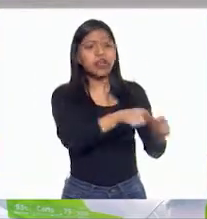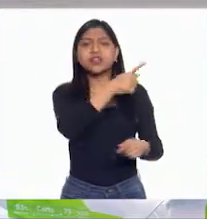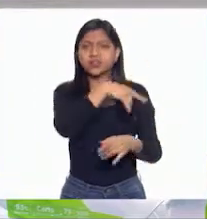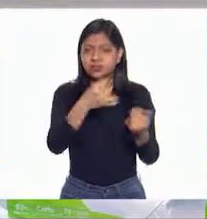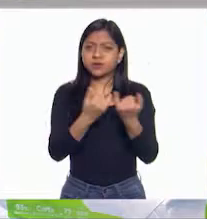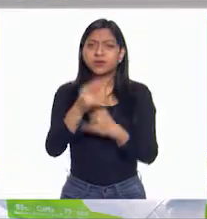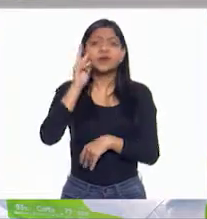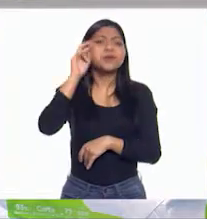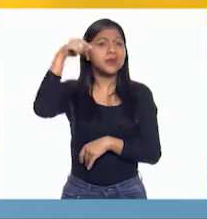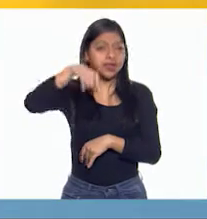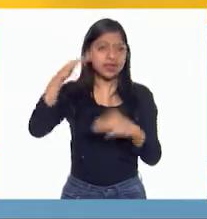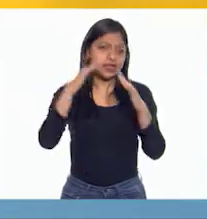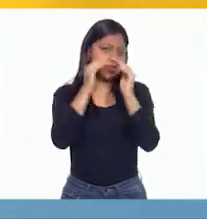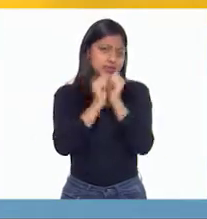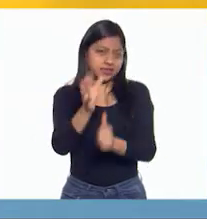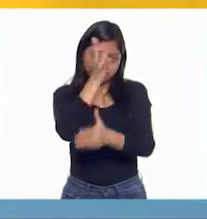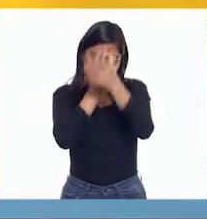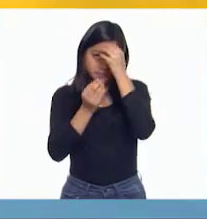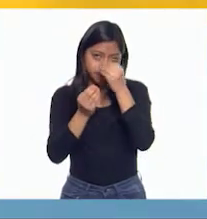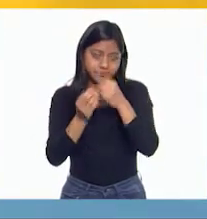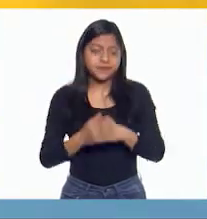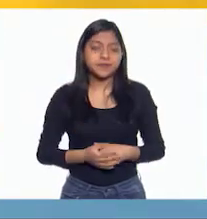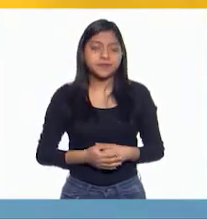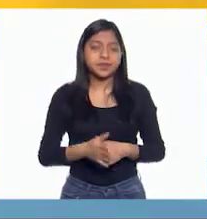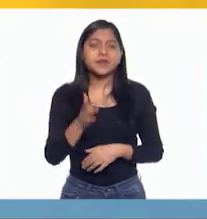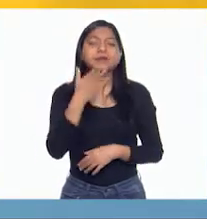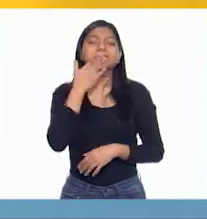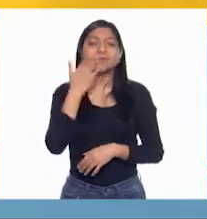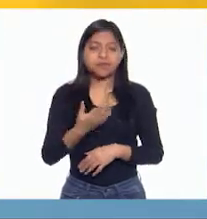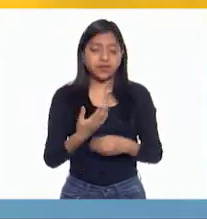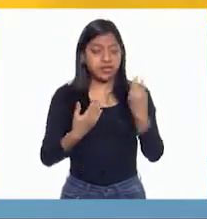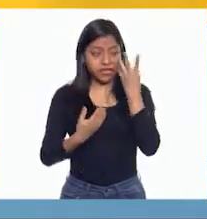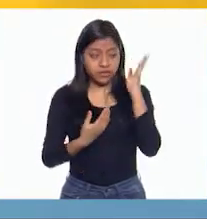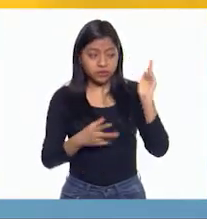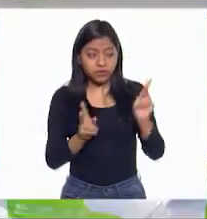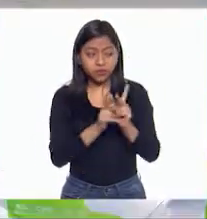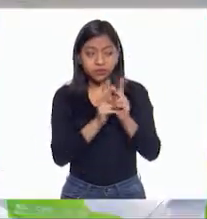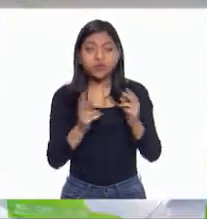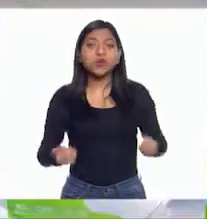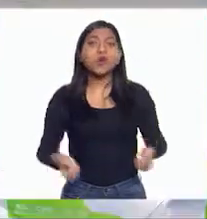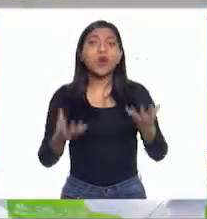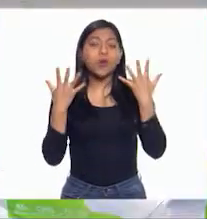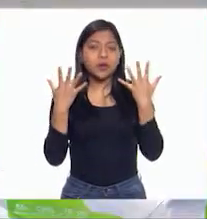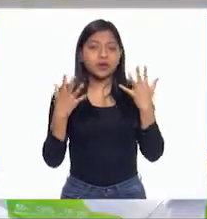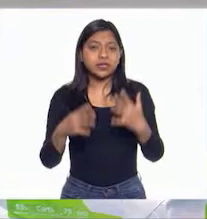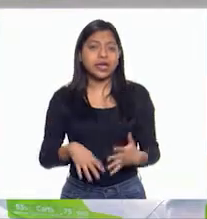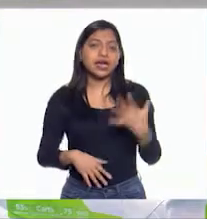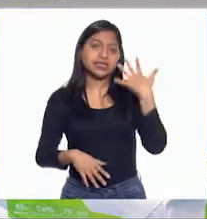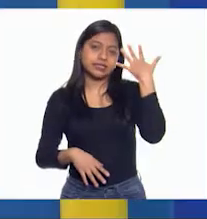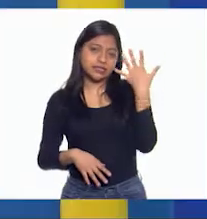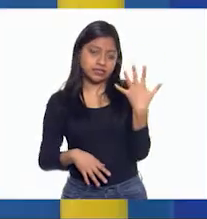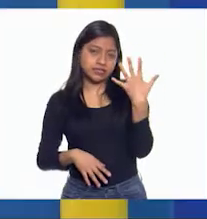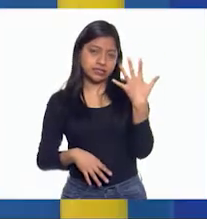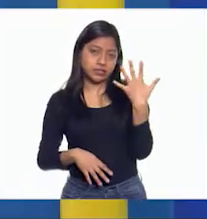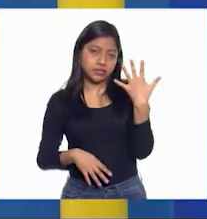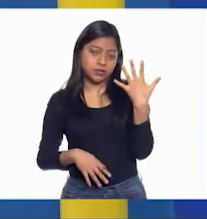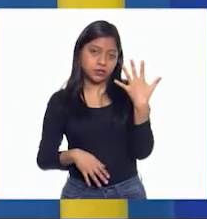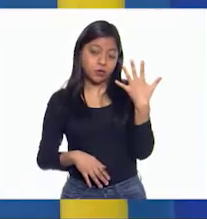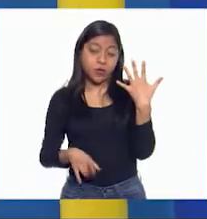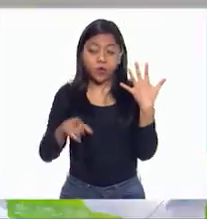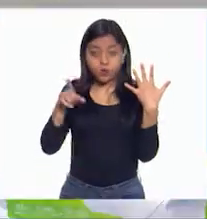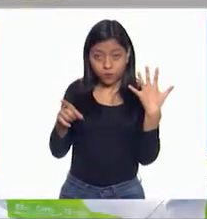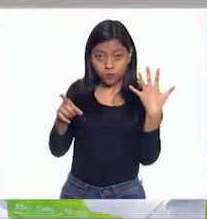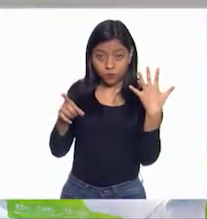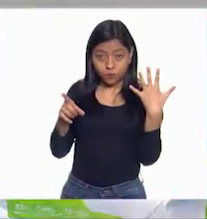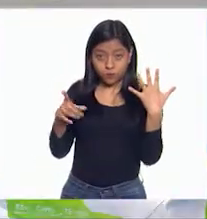casa. Muy bien, pues vamos a ver cuántos primos son, Ale. Tengo 5 primos. Y contigo serían